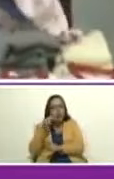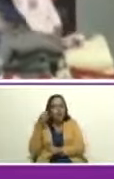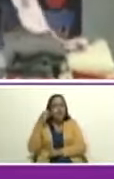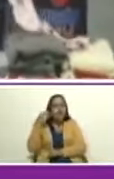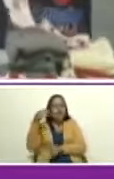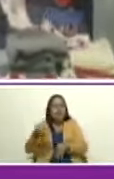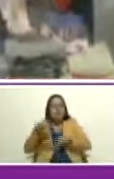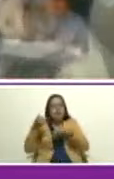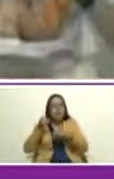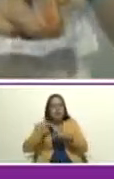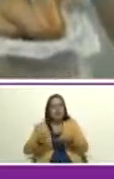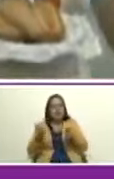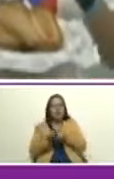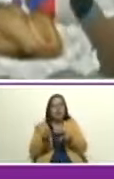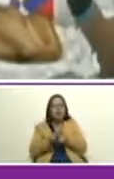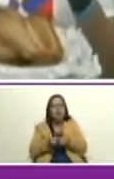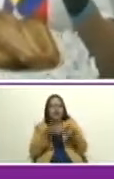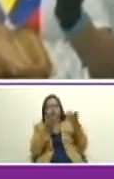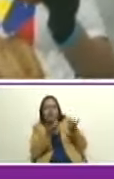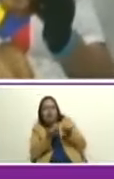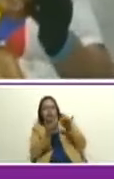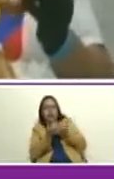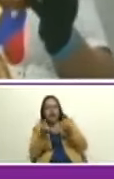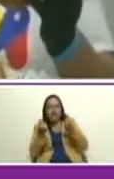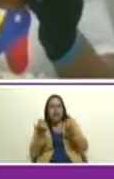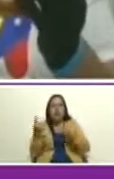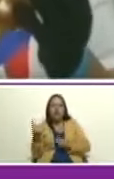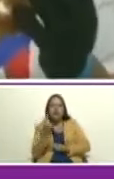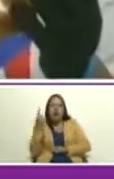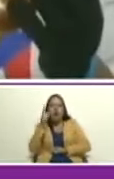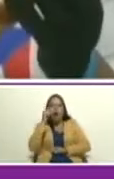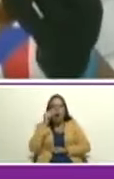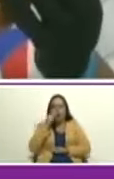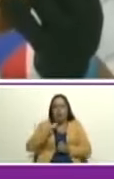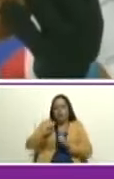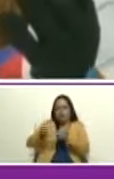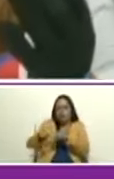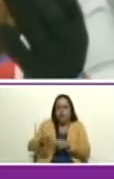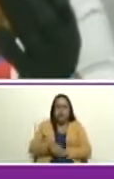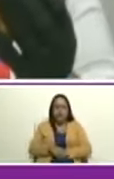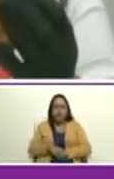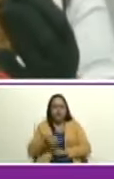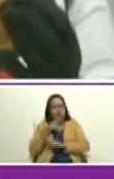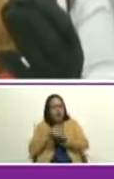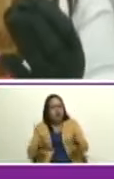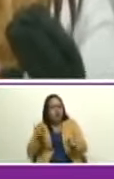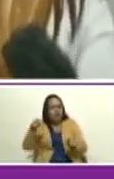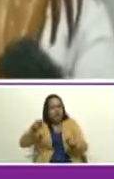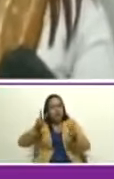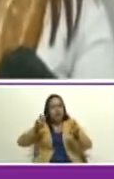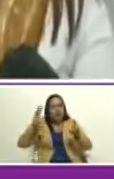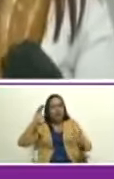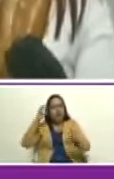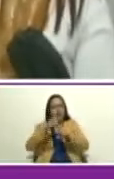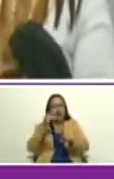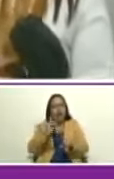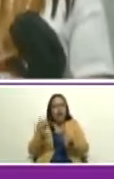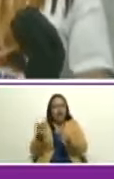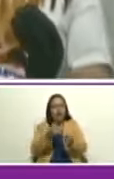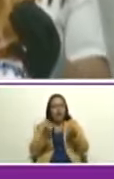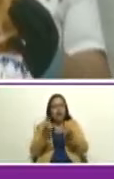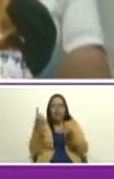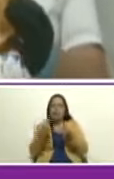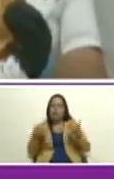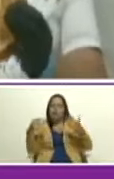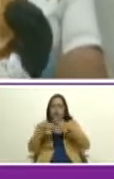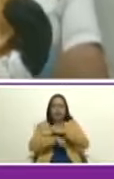siempre ha estado dependiente económicamente del hombre. Así que este vértice no solamente es económico, sino profundamente